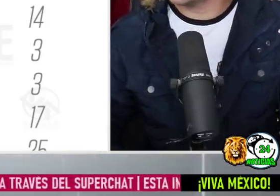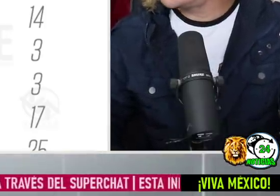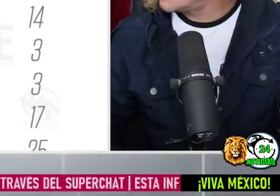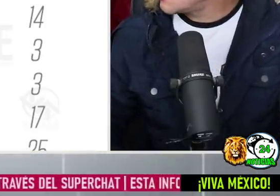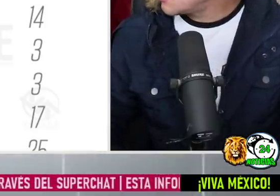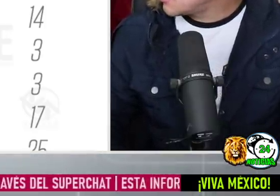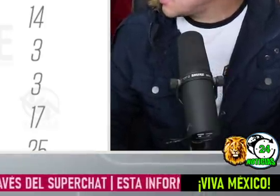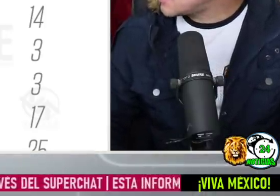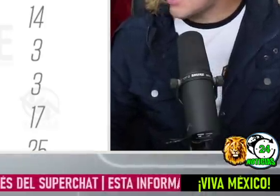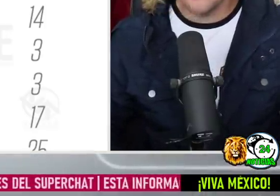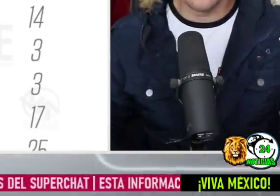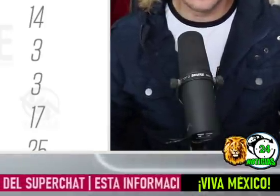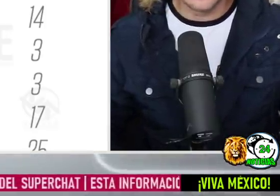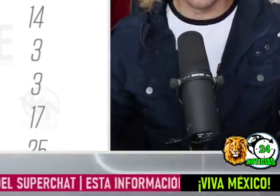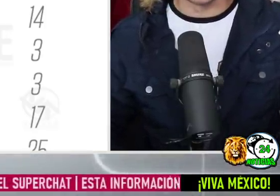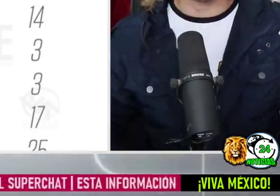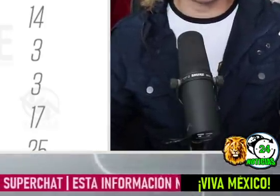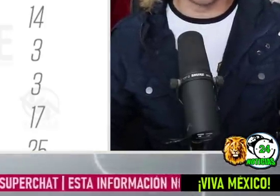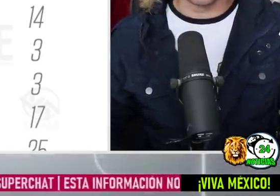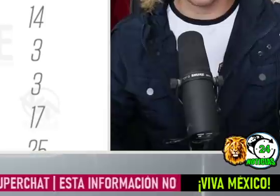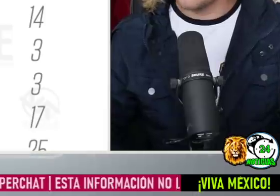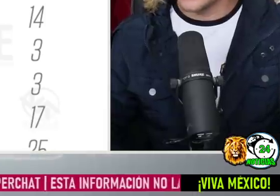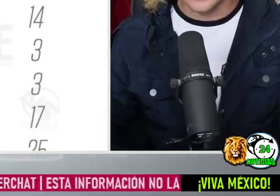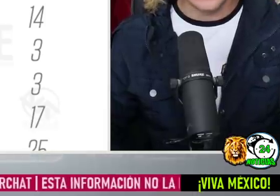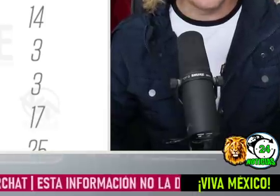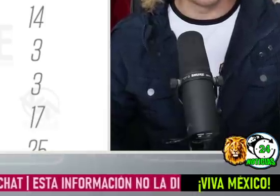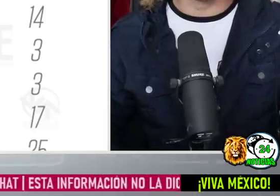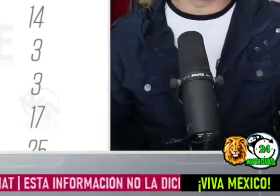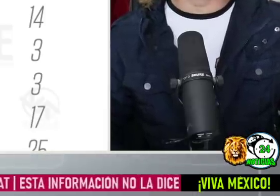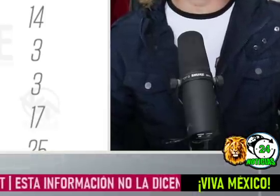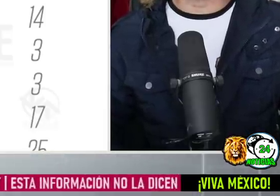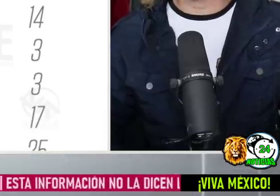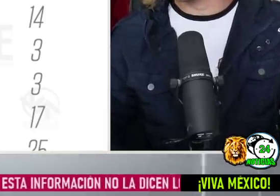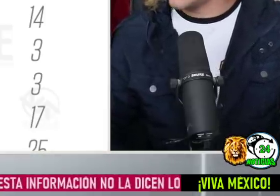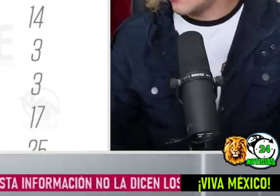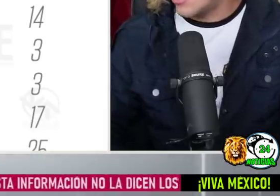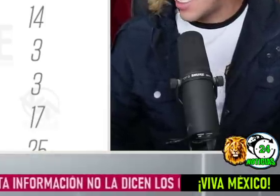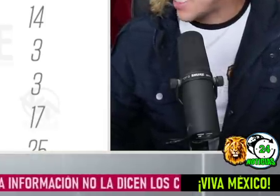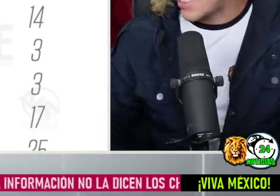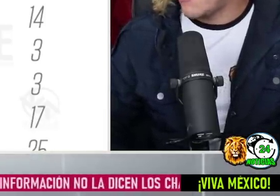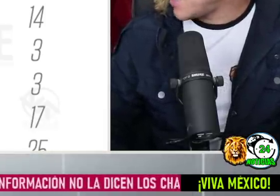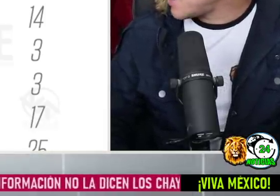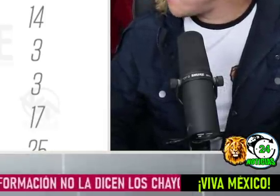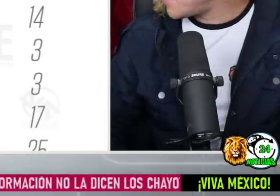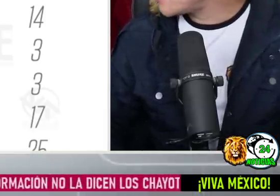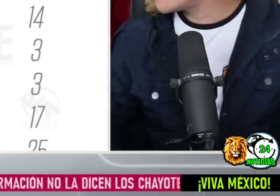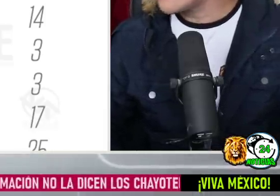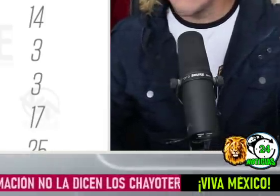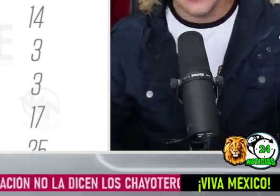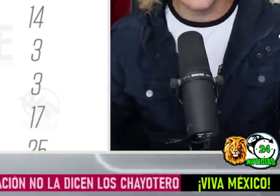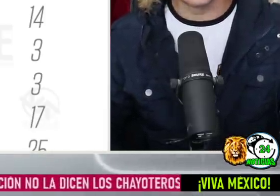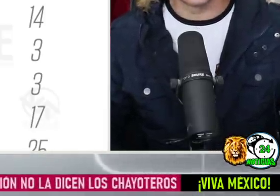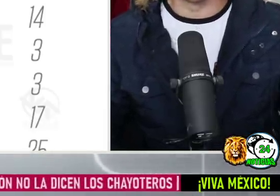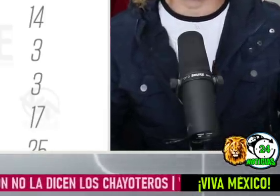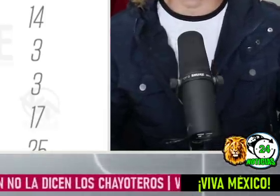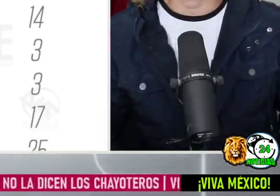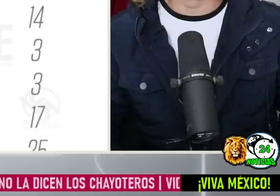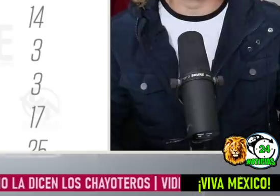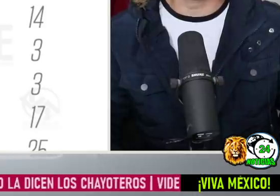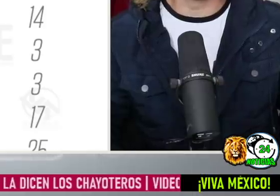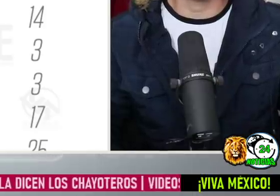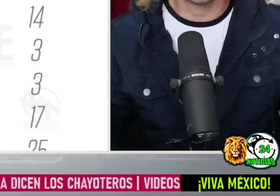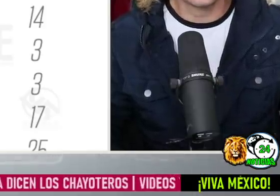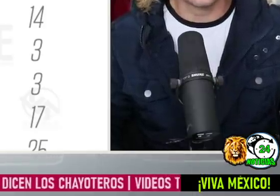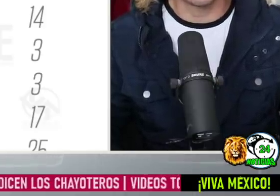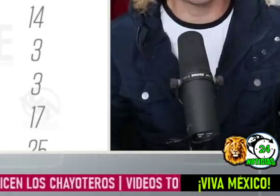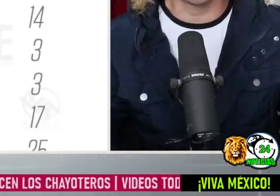gobernador, y esta reportera presionaba, ¿no?, al presidente Andrés Manuel López Obrador a que hablara mal de Félix Salgado